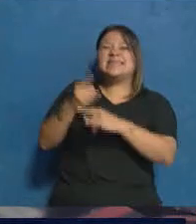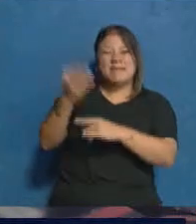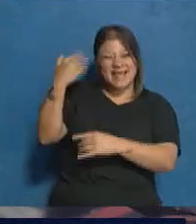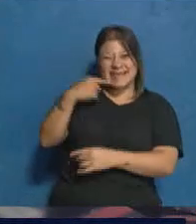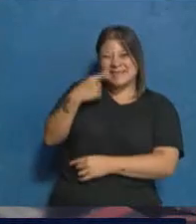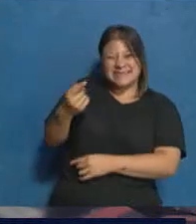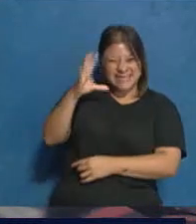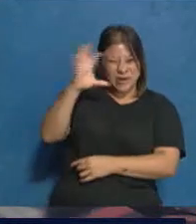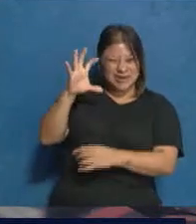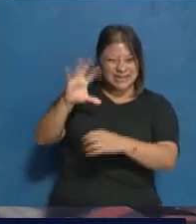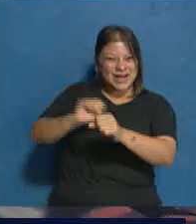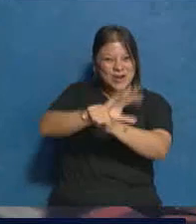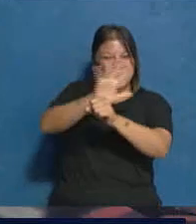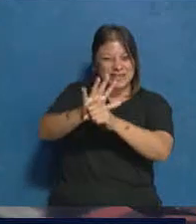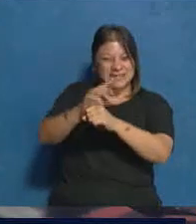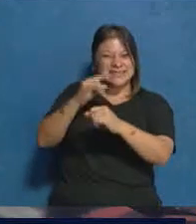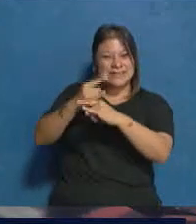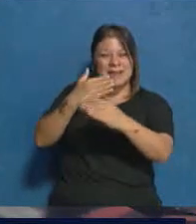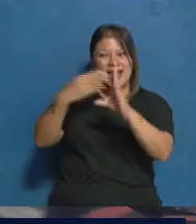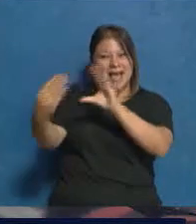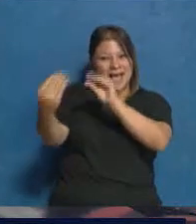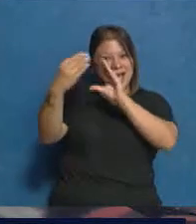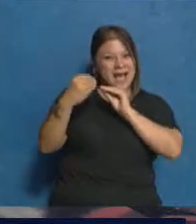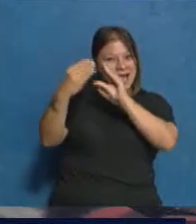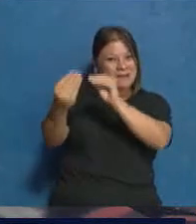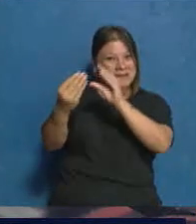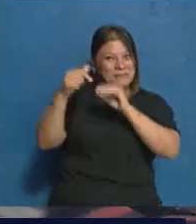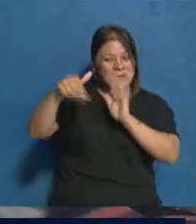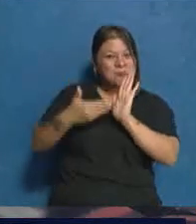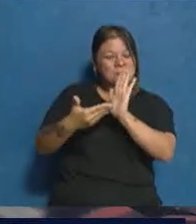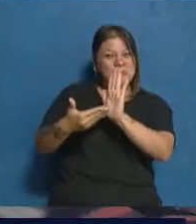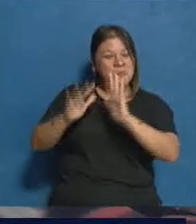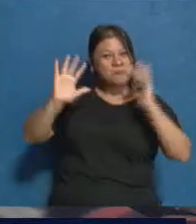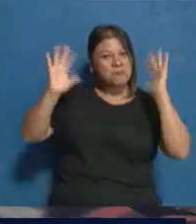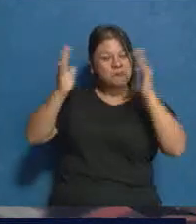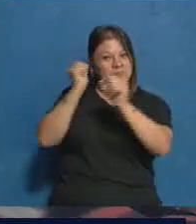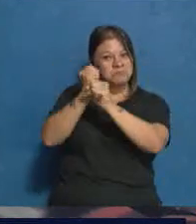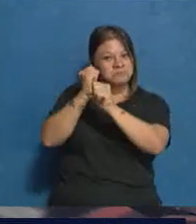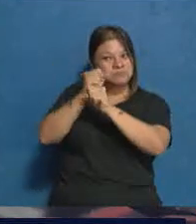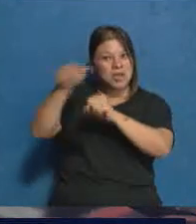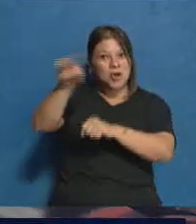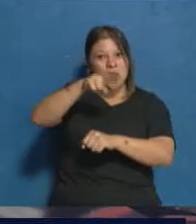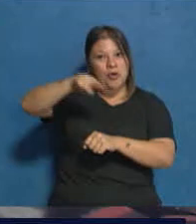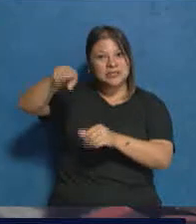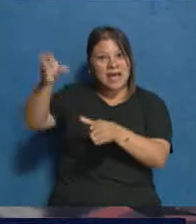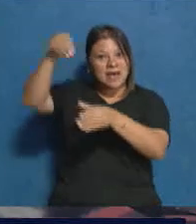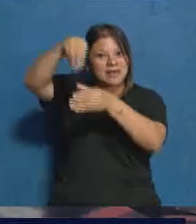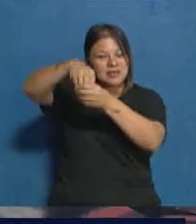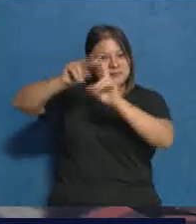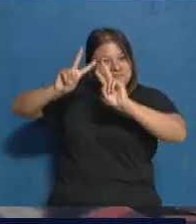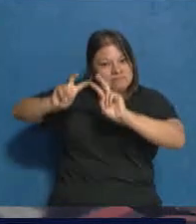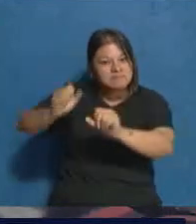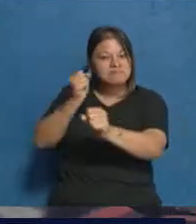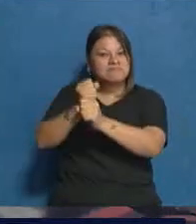acuerdas? Para el COVID y las vacunas contra el COVID, pero hoy lo destacamos en el trabajo que él realiza en el CONICET como investigador, porque están